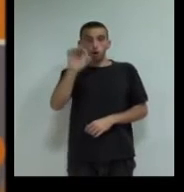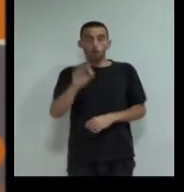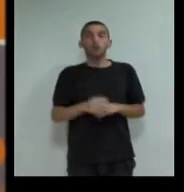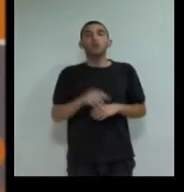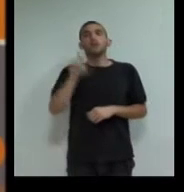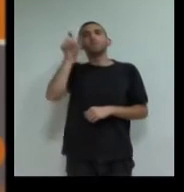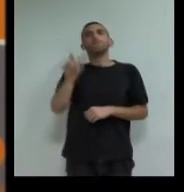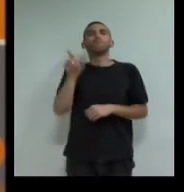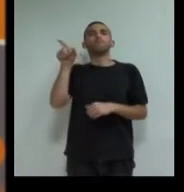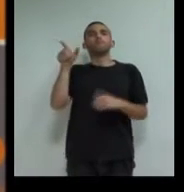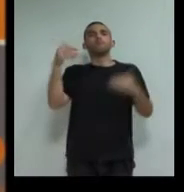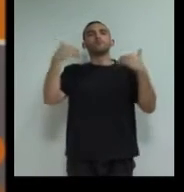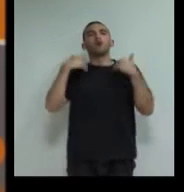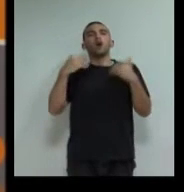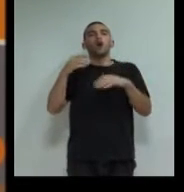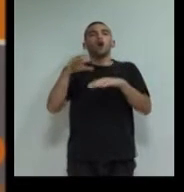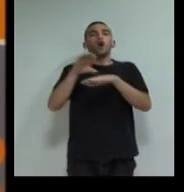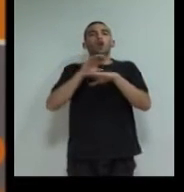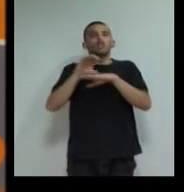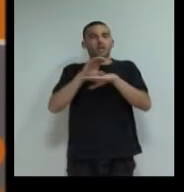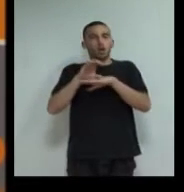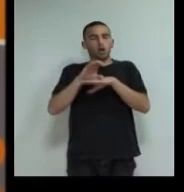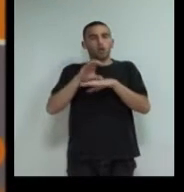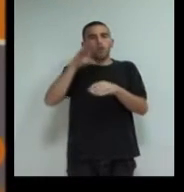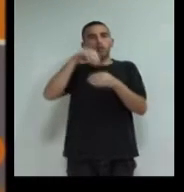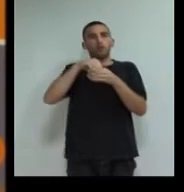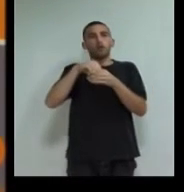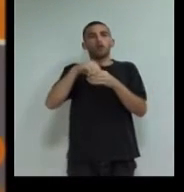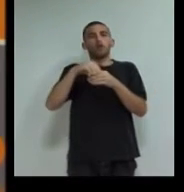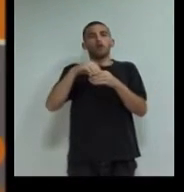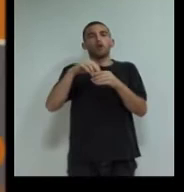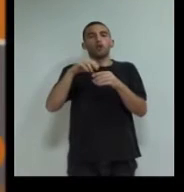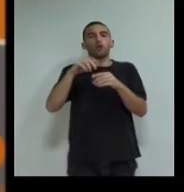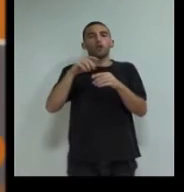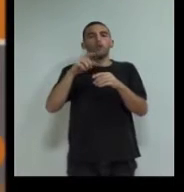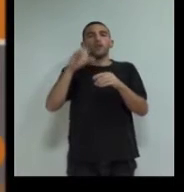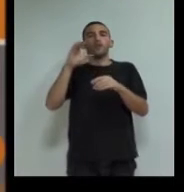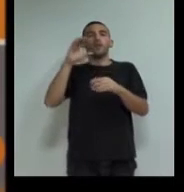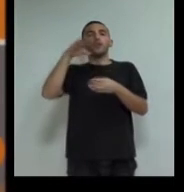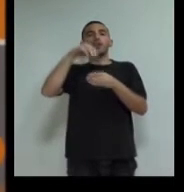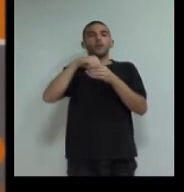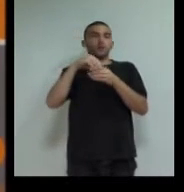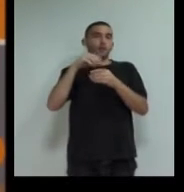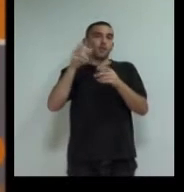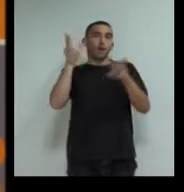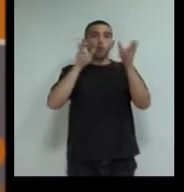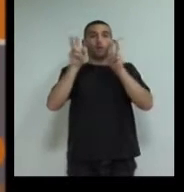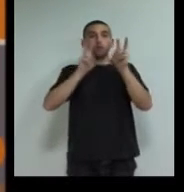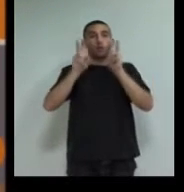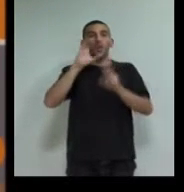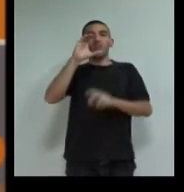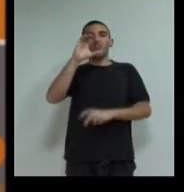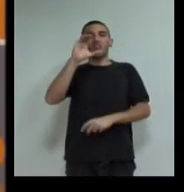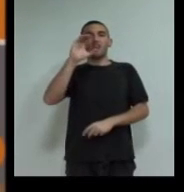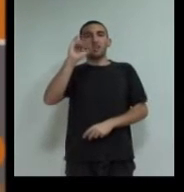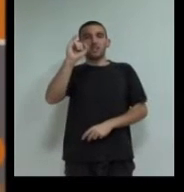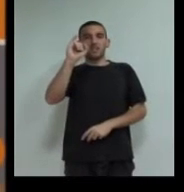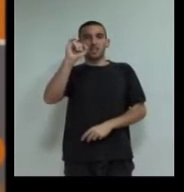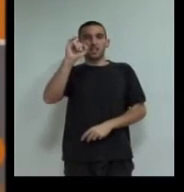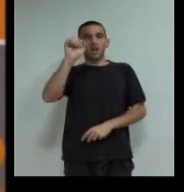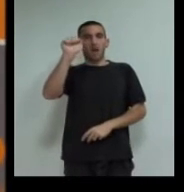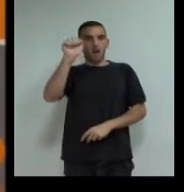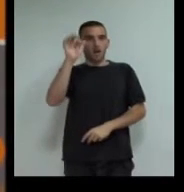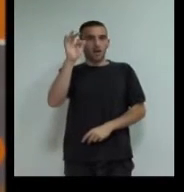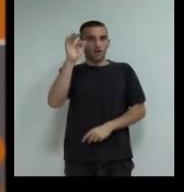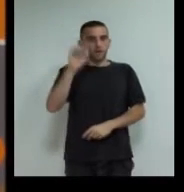él es el consejero del Centro Especial de Integración Audiovisual y Formación de CEIAF, y que nos hablará de diferentes sistemas